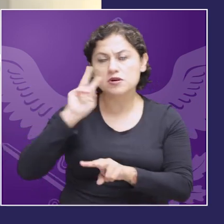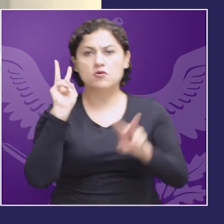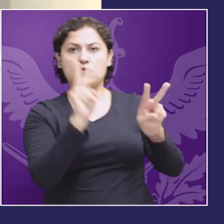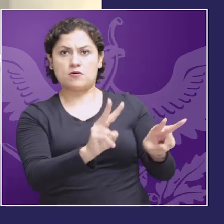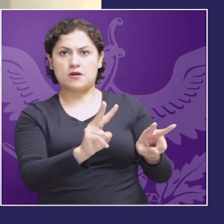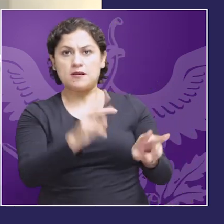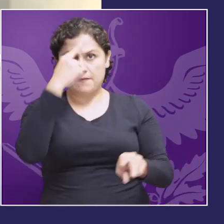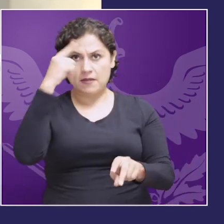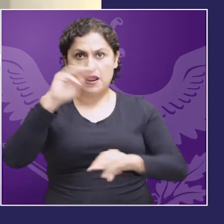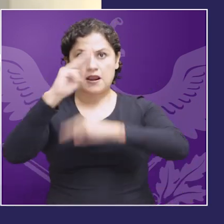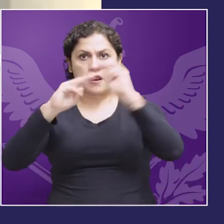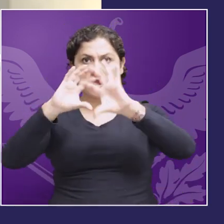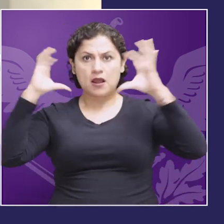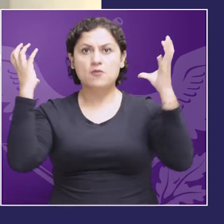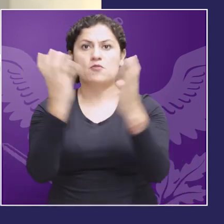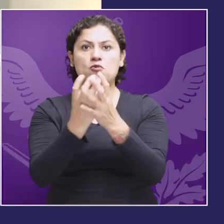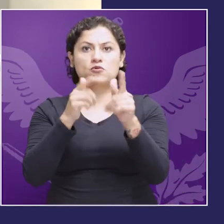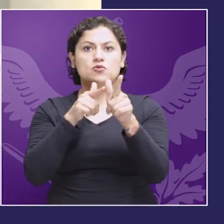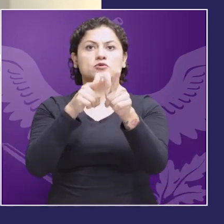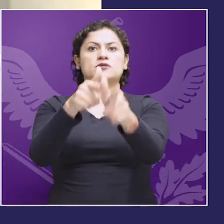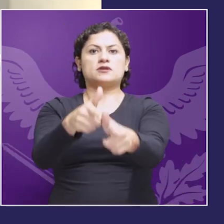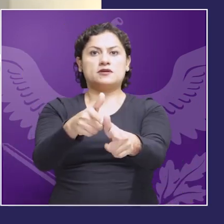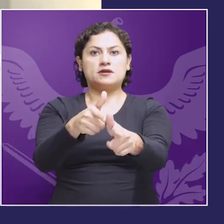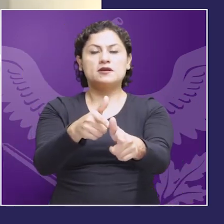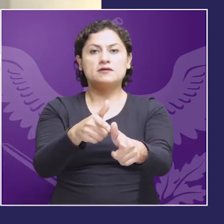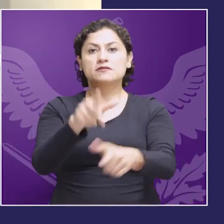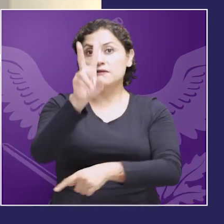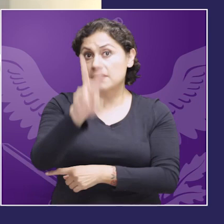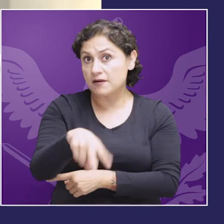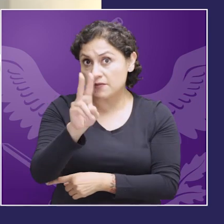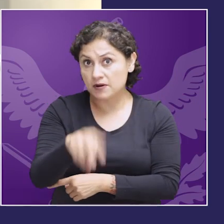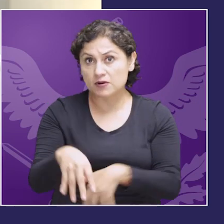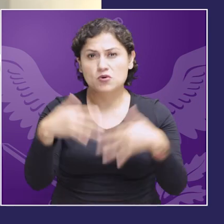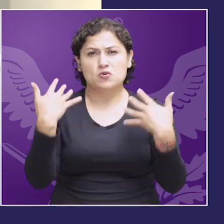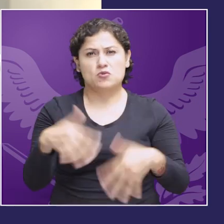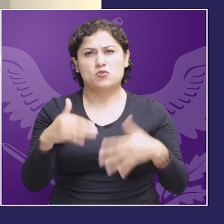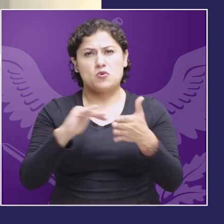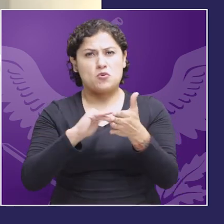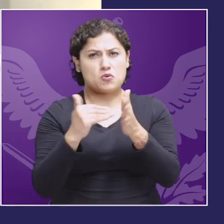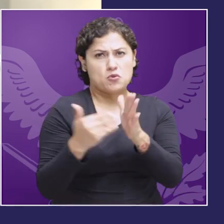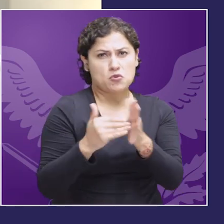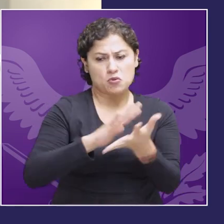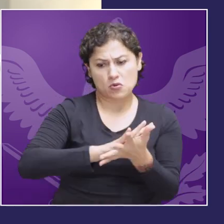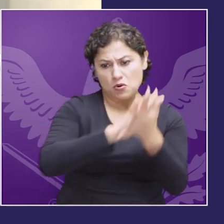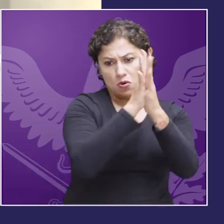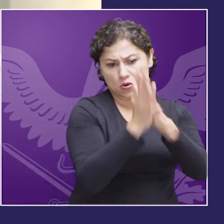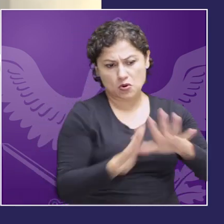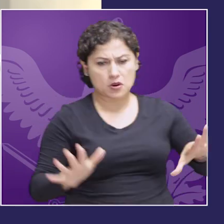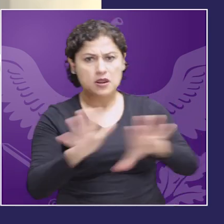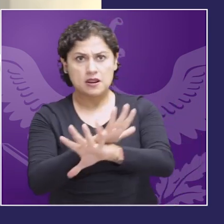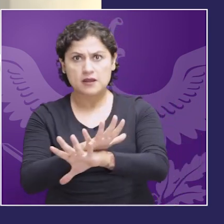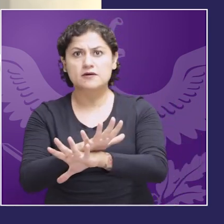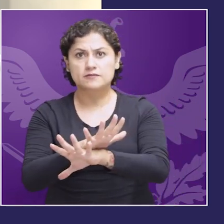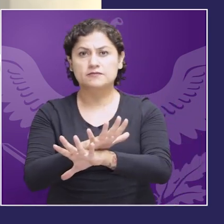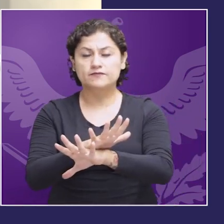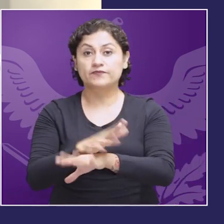llevarlo al mundo de lo público y tratar de feminizar el mundo desde ese lugar. Es toda